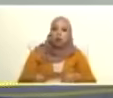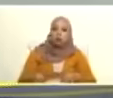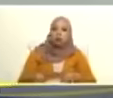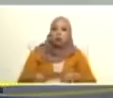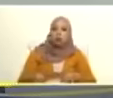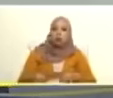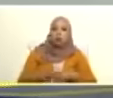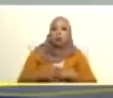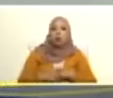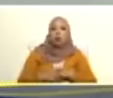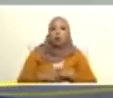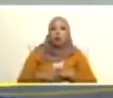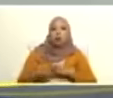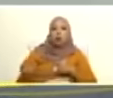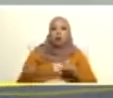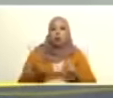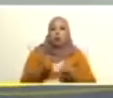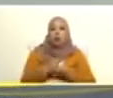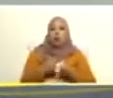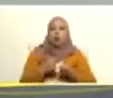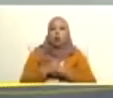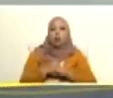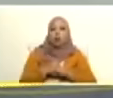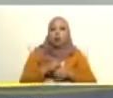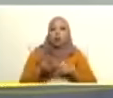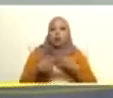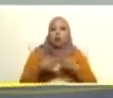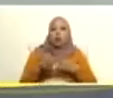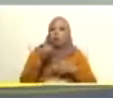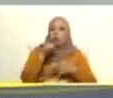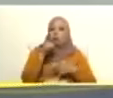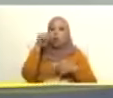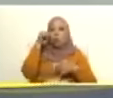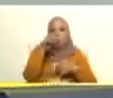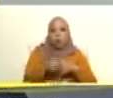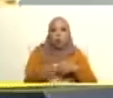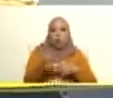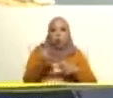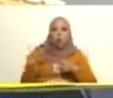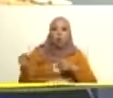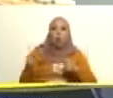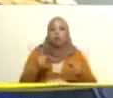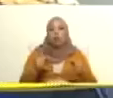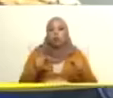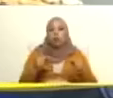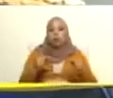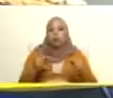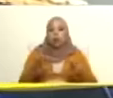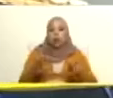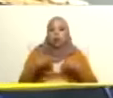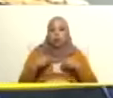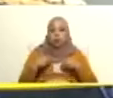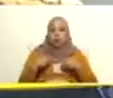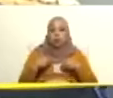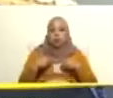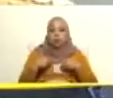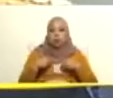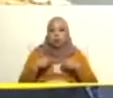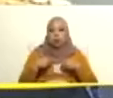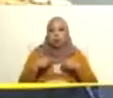Hemos diseñado una estrategia nacional, diría yo, de combinación de actitudes, una